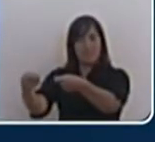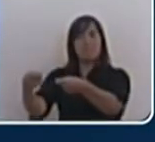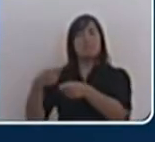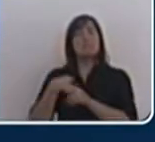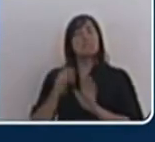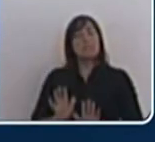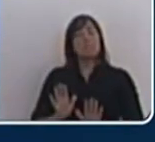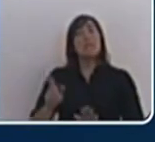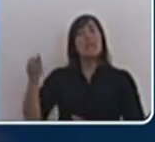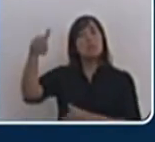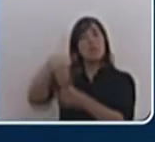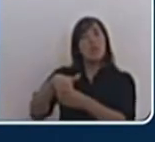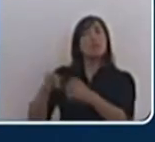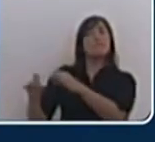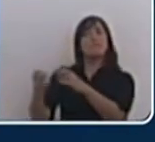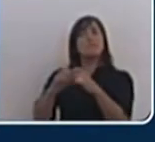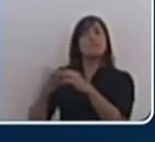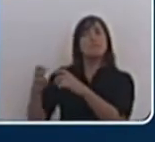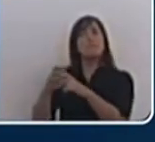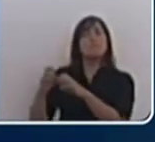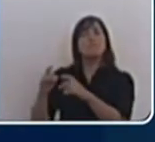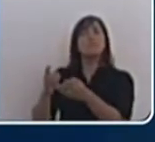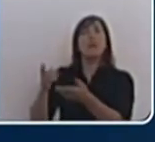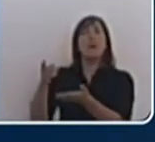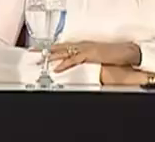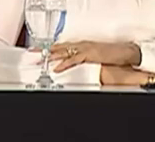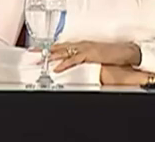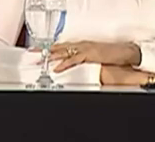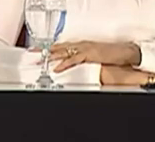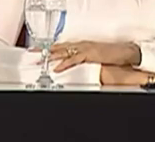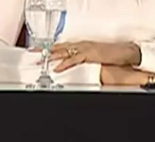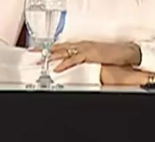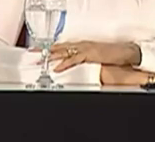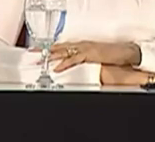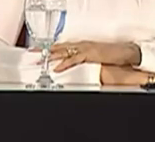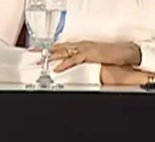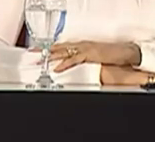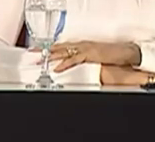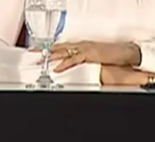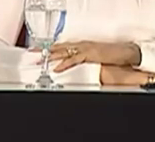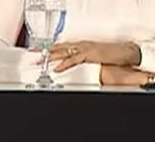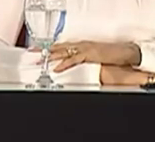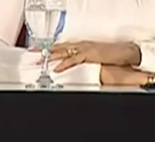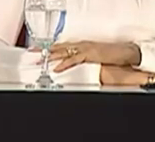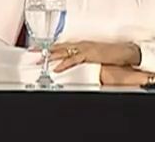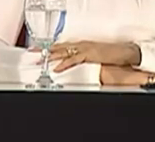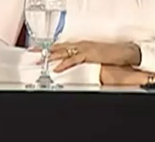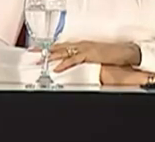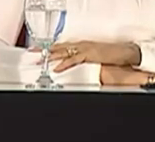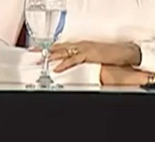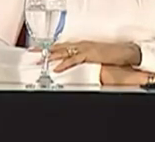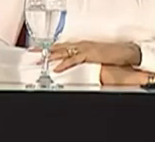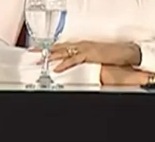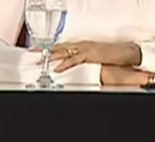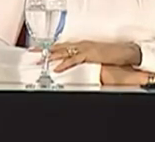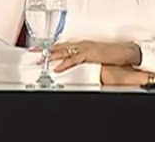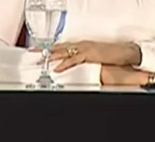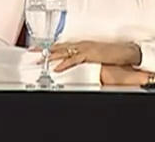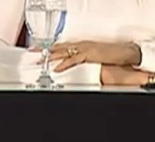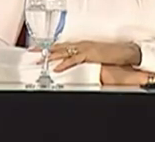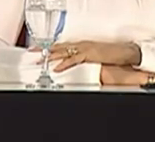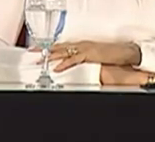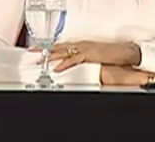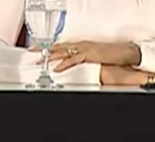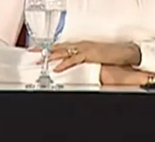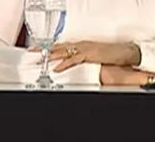sin siquiera abrir al juicio. Lo que quisieron fue justamente evitar que se exponga